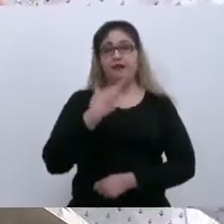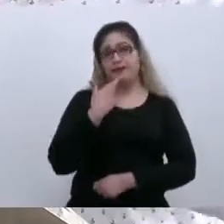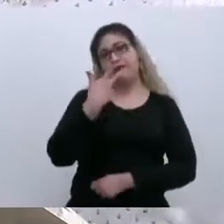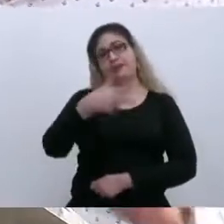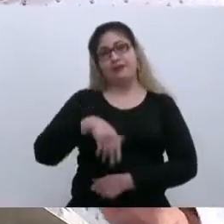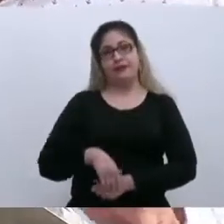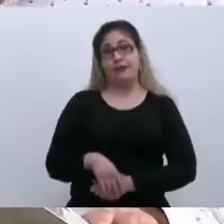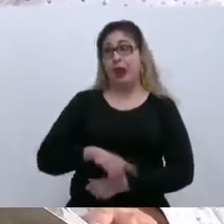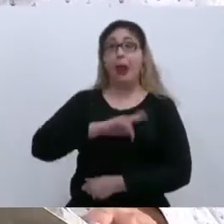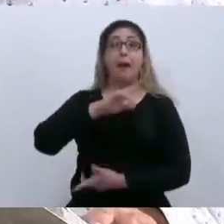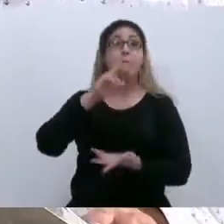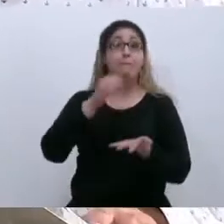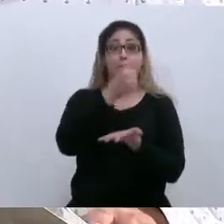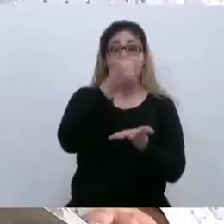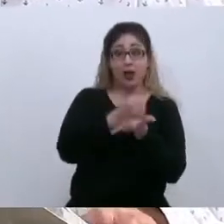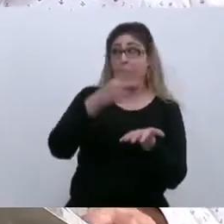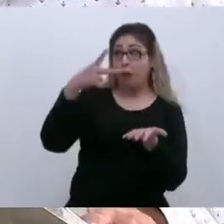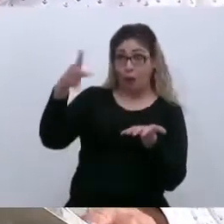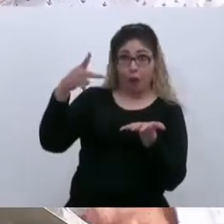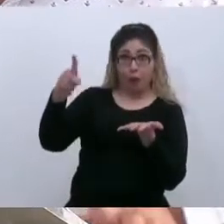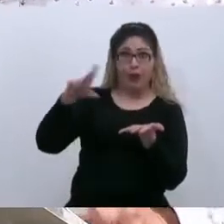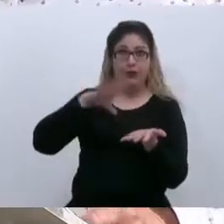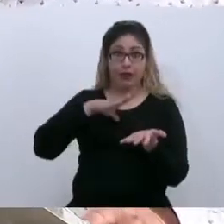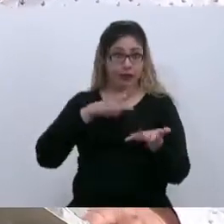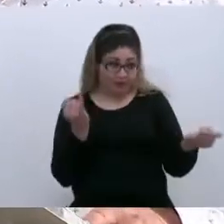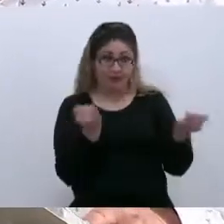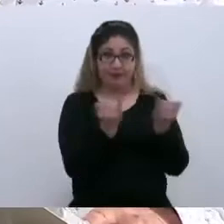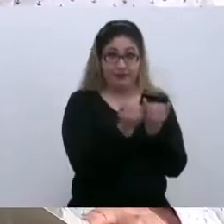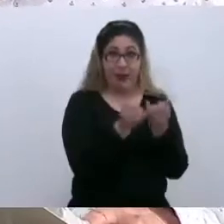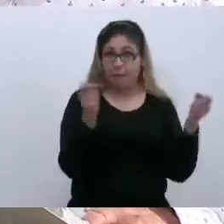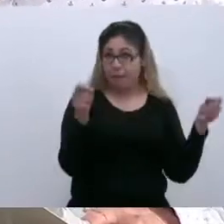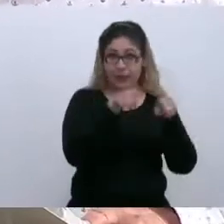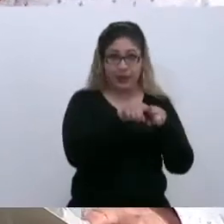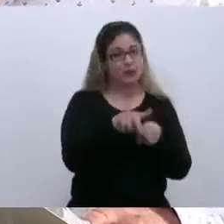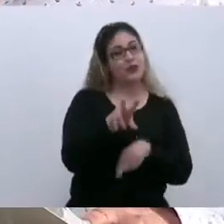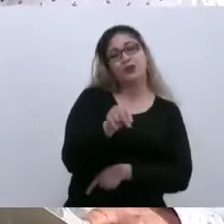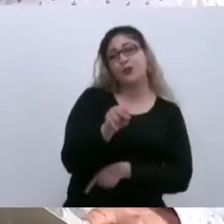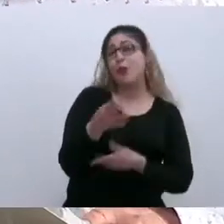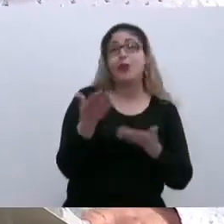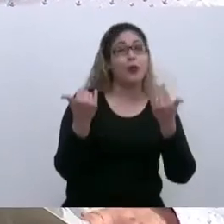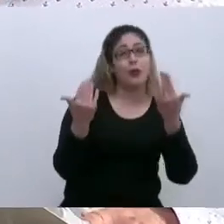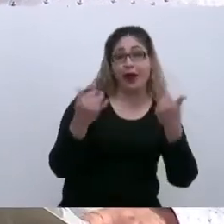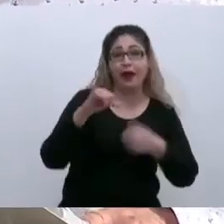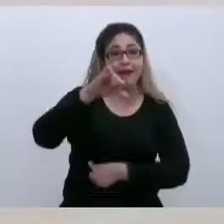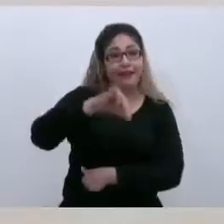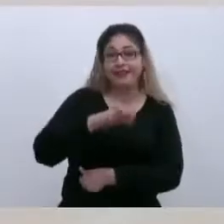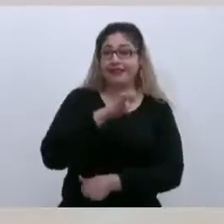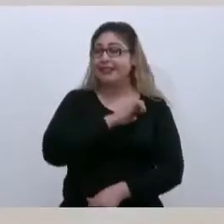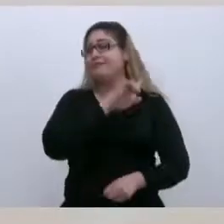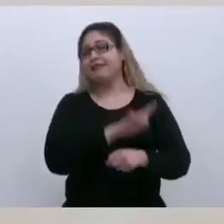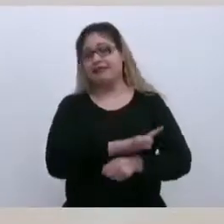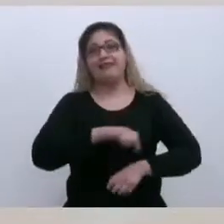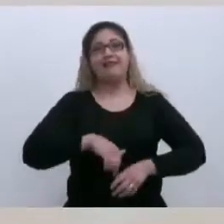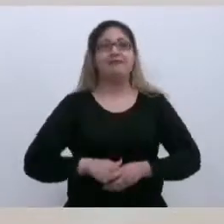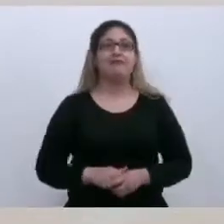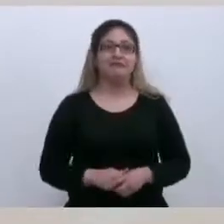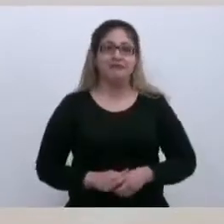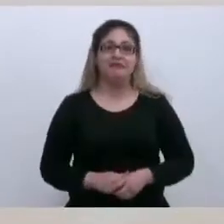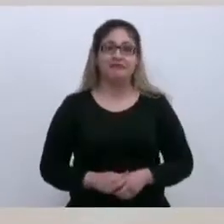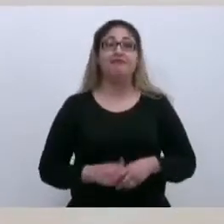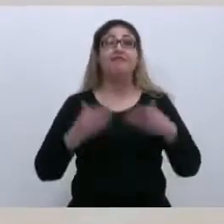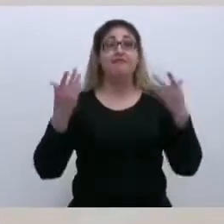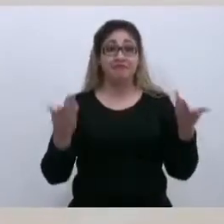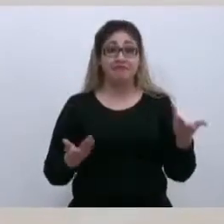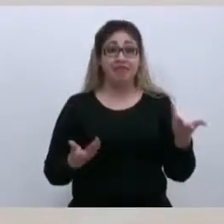región. Señor presidente, la gente de La Laguna está de pie, enfrentando la